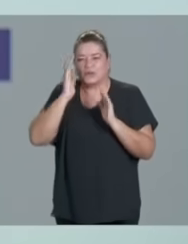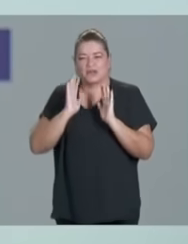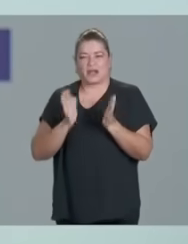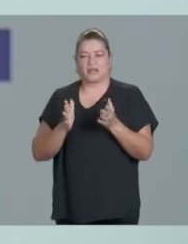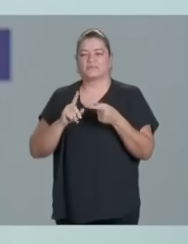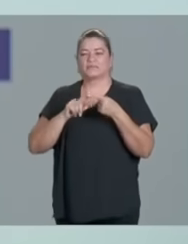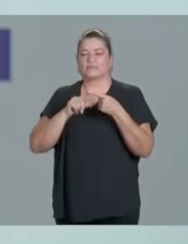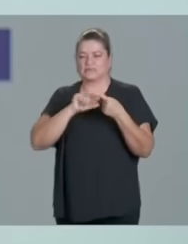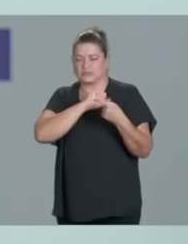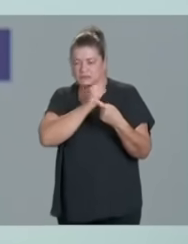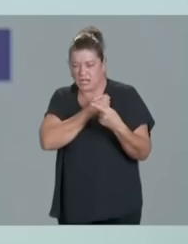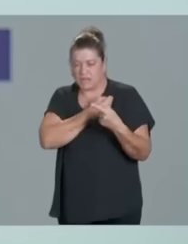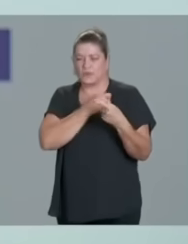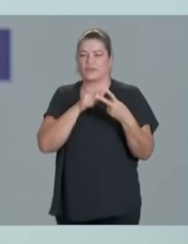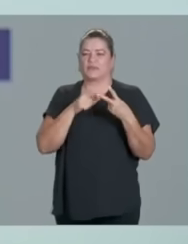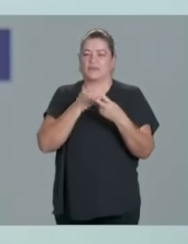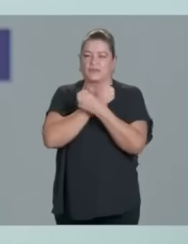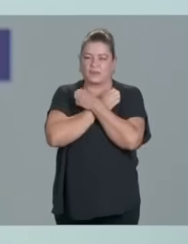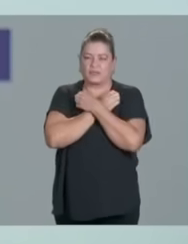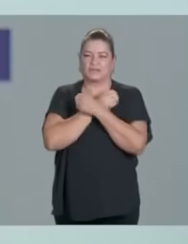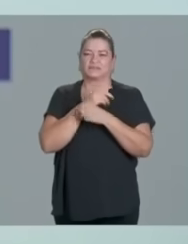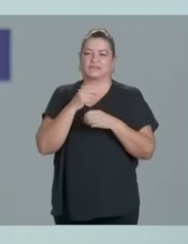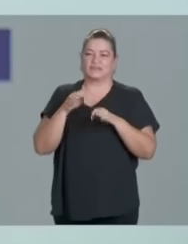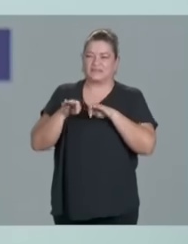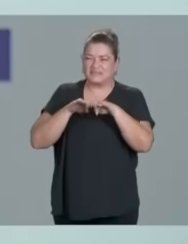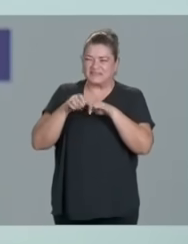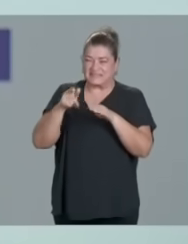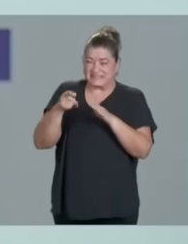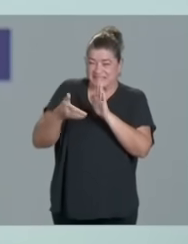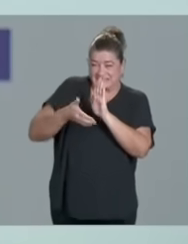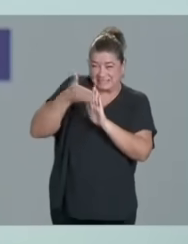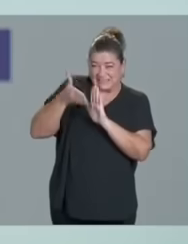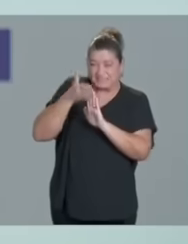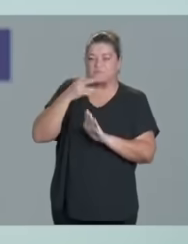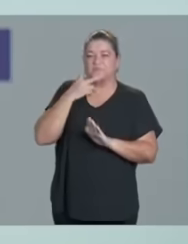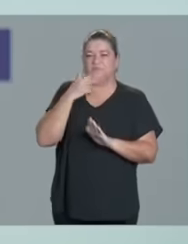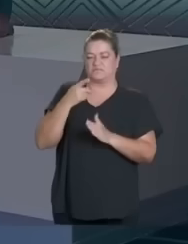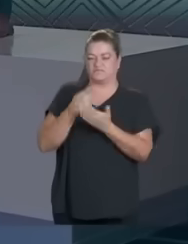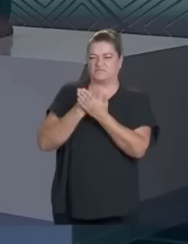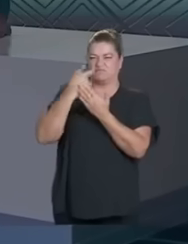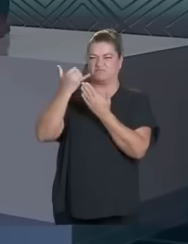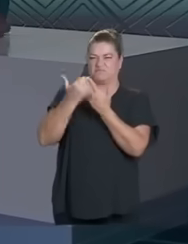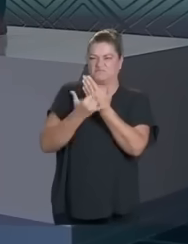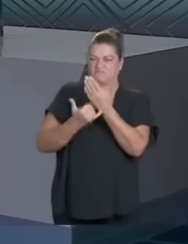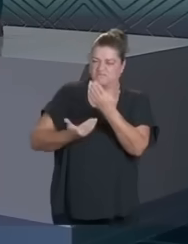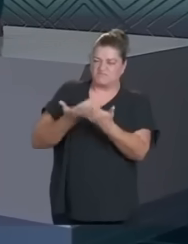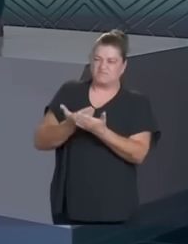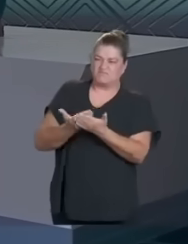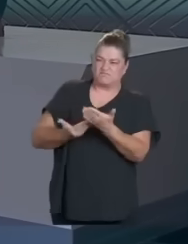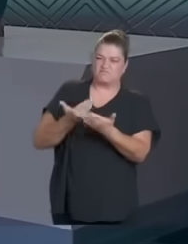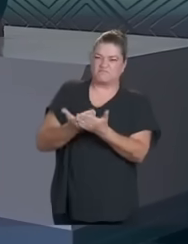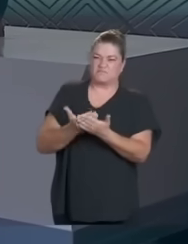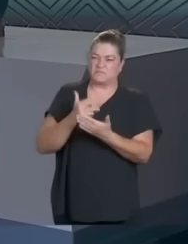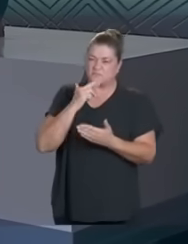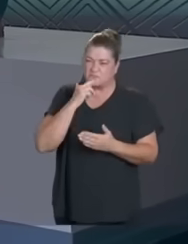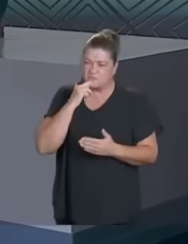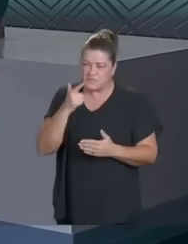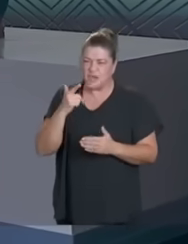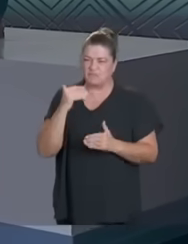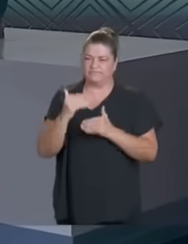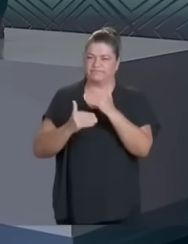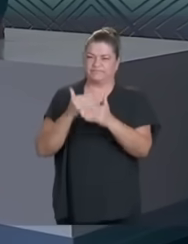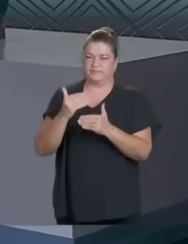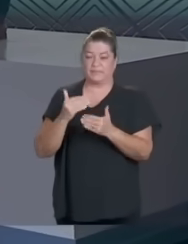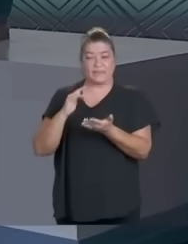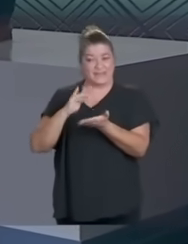en tu comunidad, pero sobre todo con proyectos productivos. Gracias, candidata. Voy